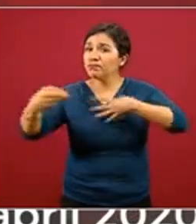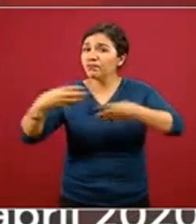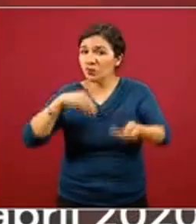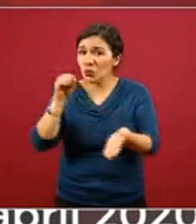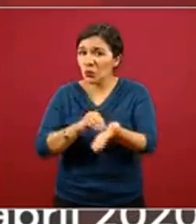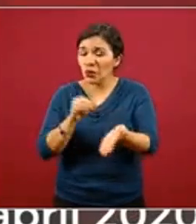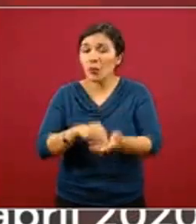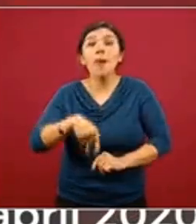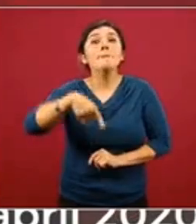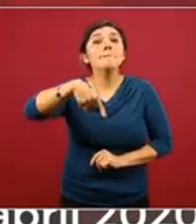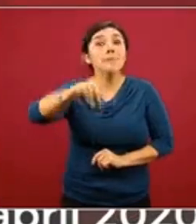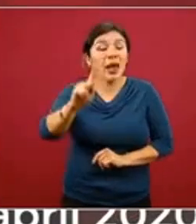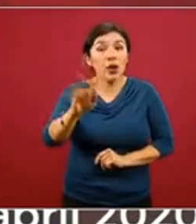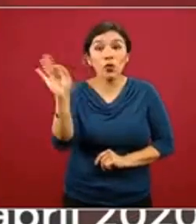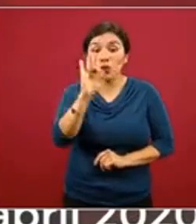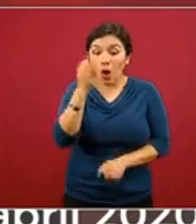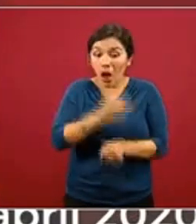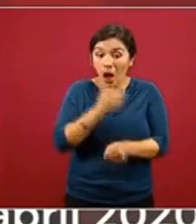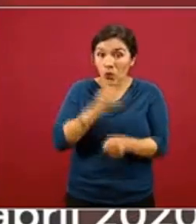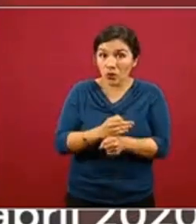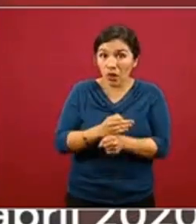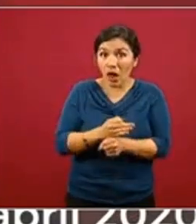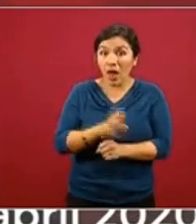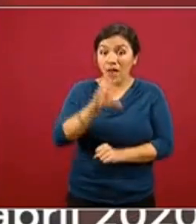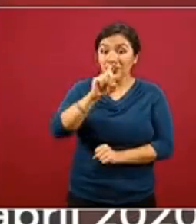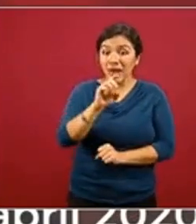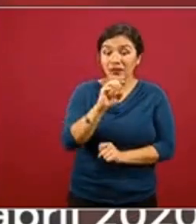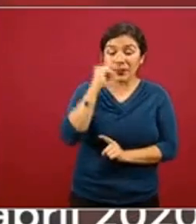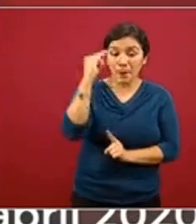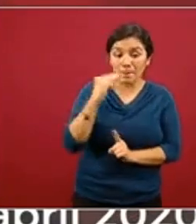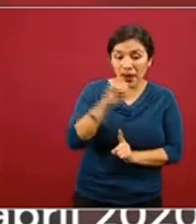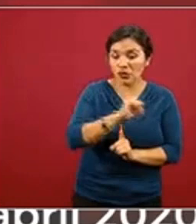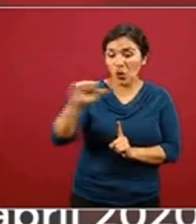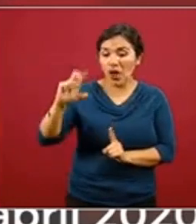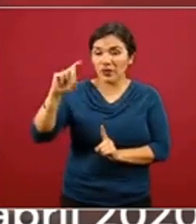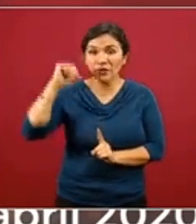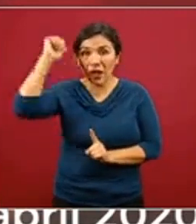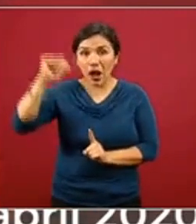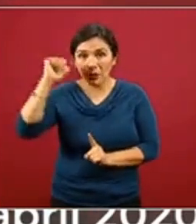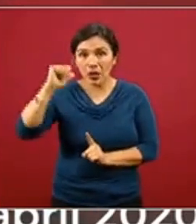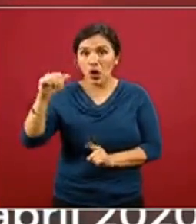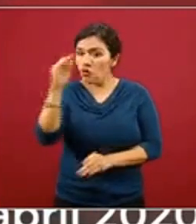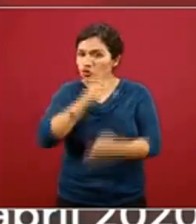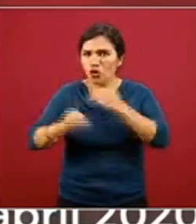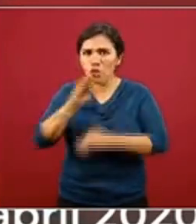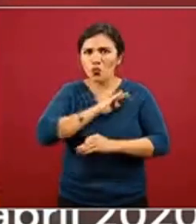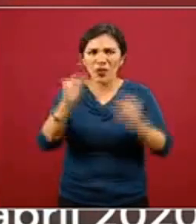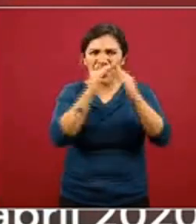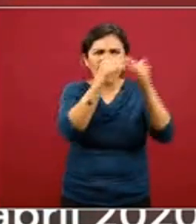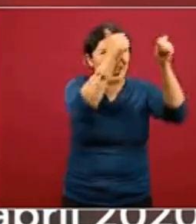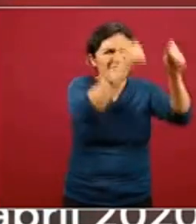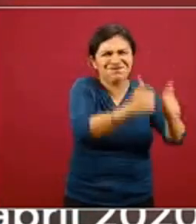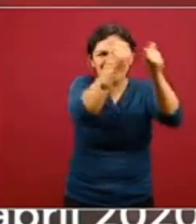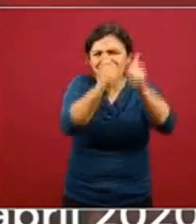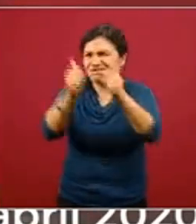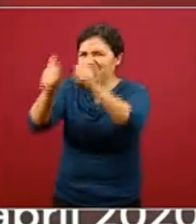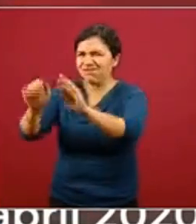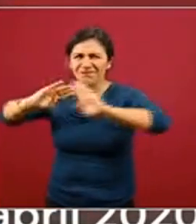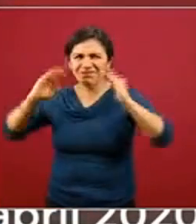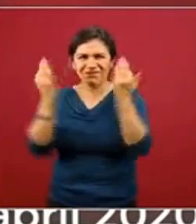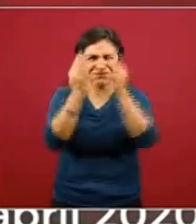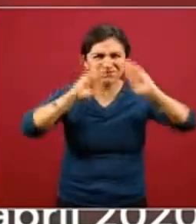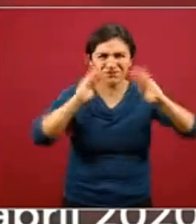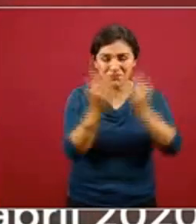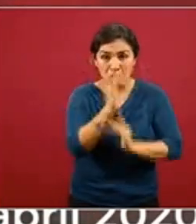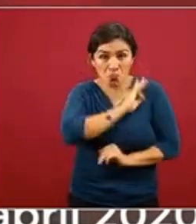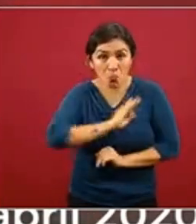activa. Pero si en este momento, del 30 de marzo al 30 de abril, nos mantenemos todas y todos fuera del